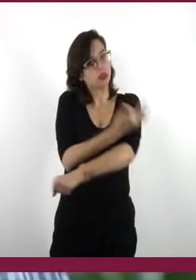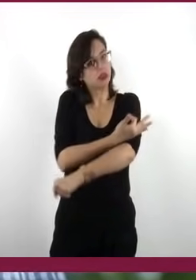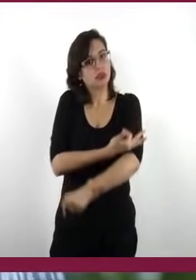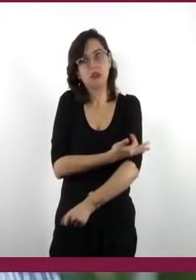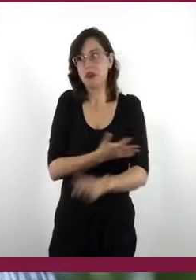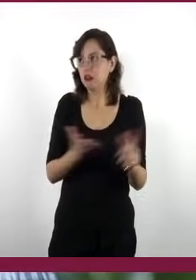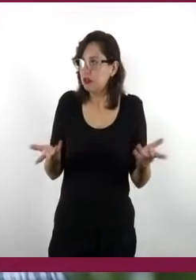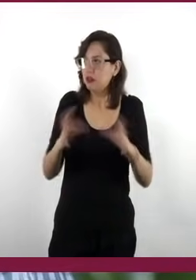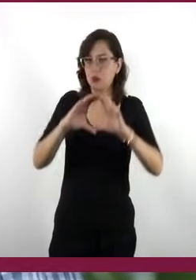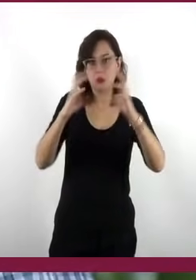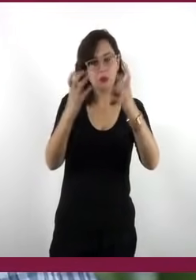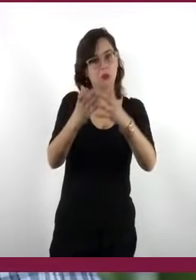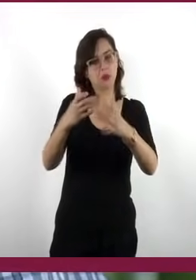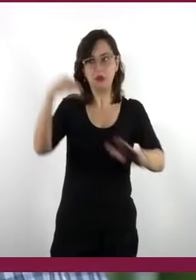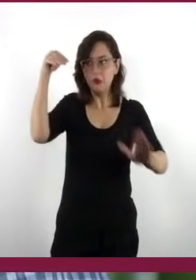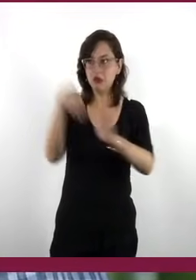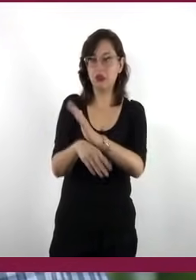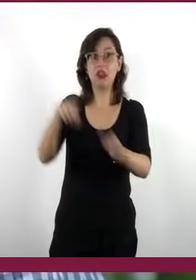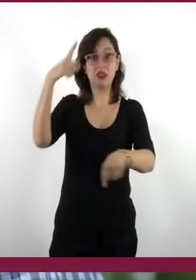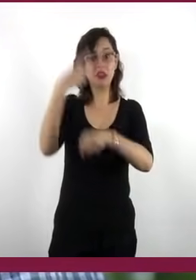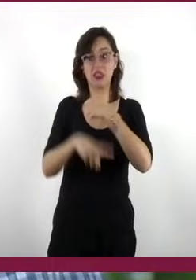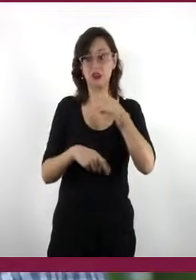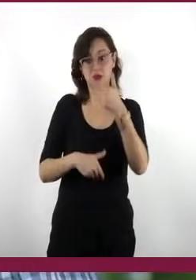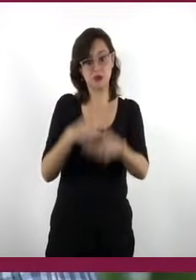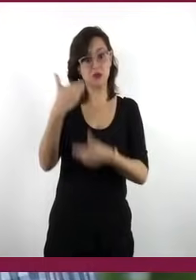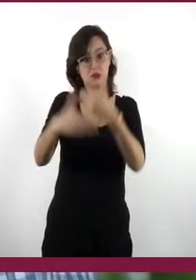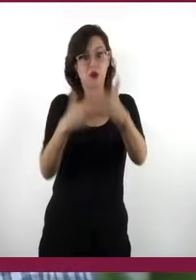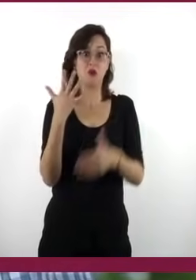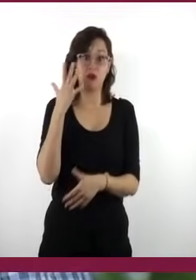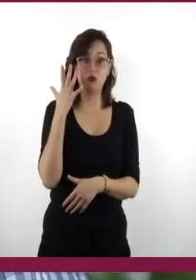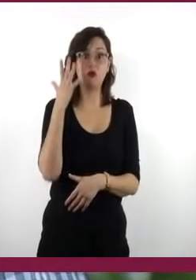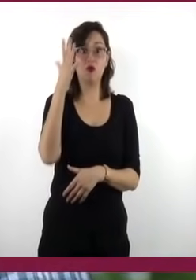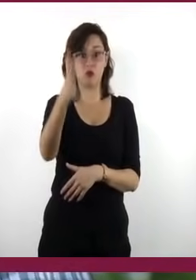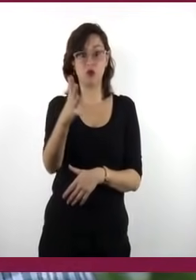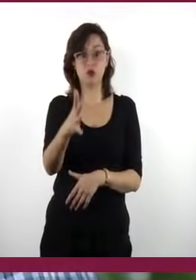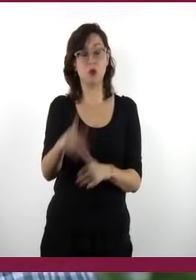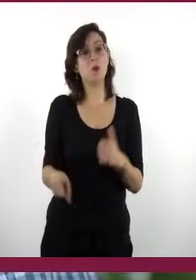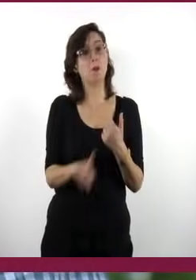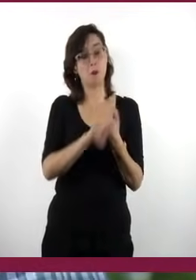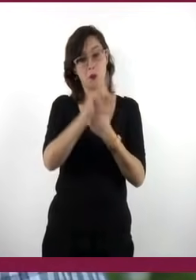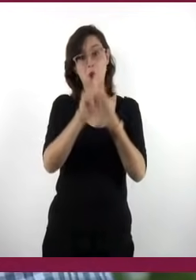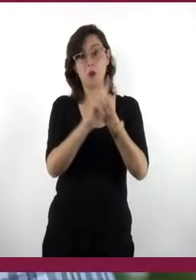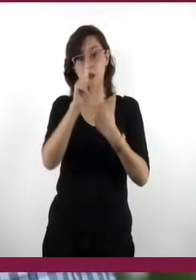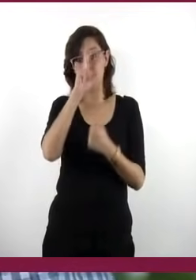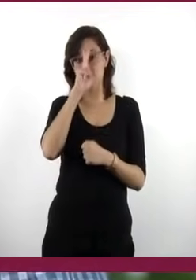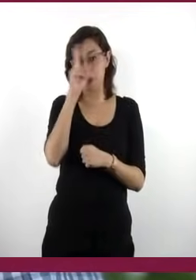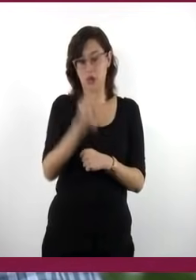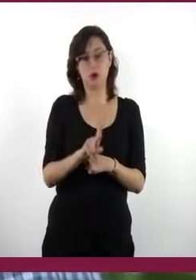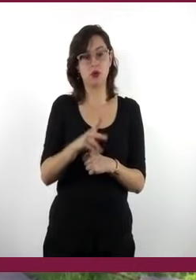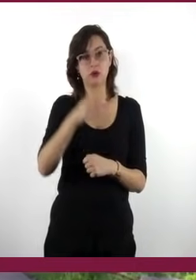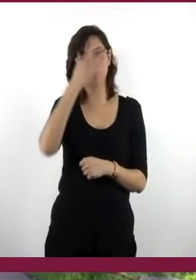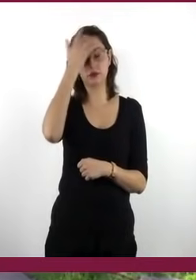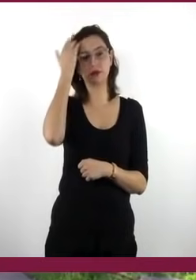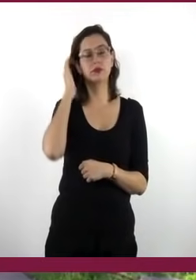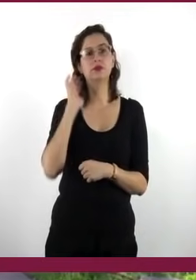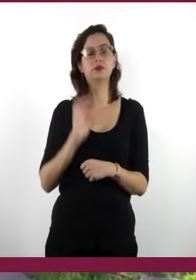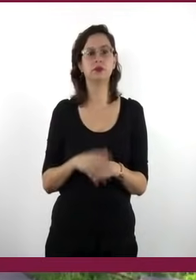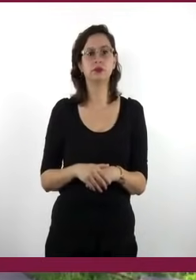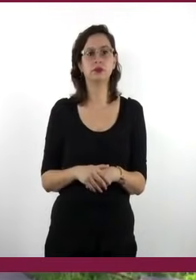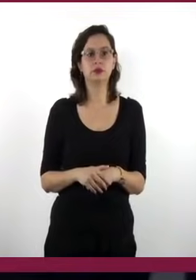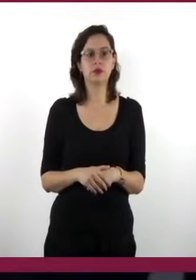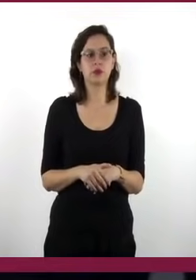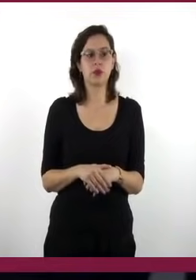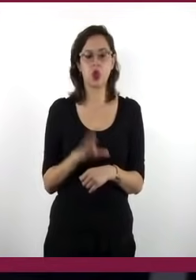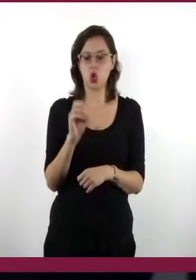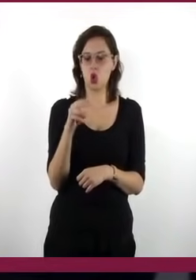planeta y que van a haber consecuencias para nuestras futuras generaciones si seguimos contaminando. Yo